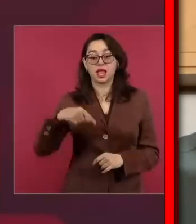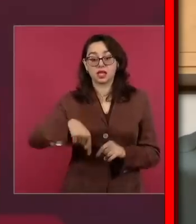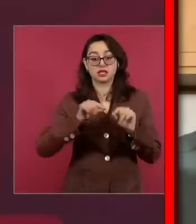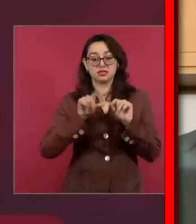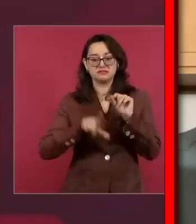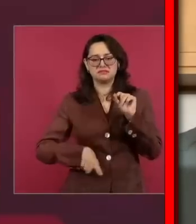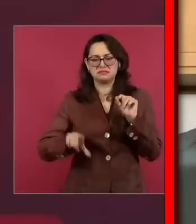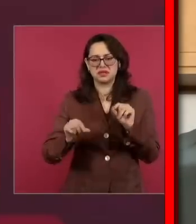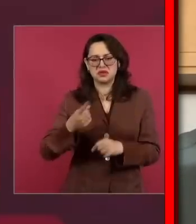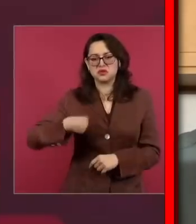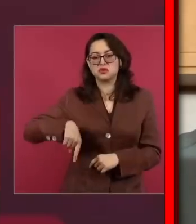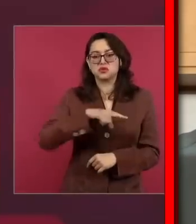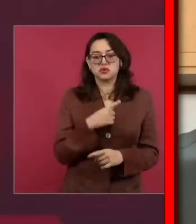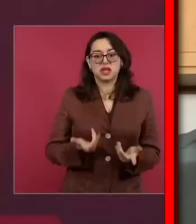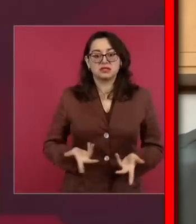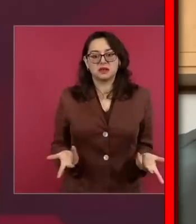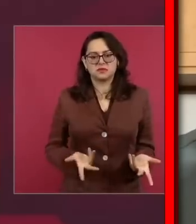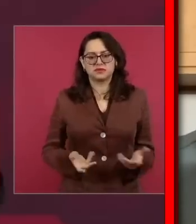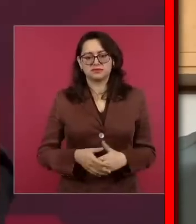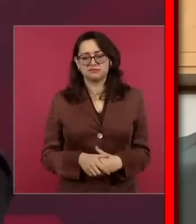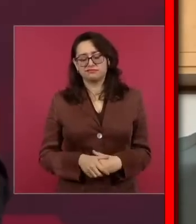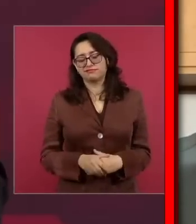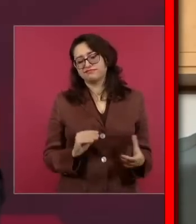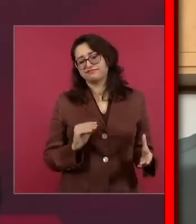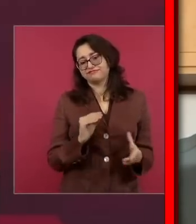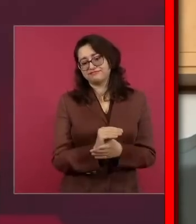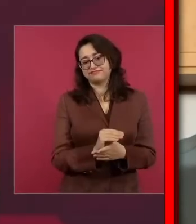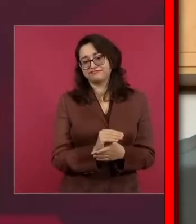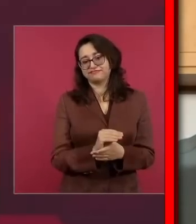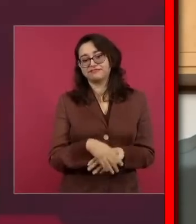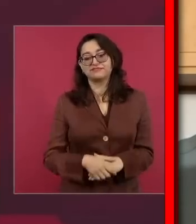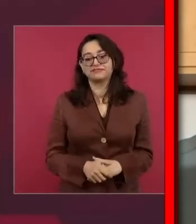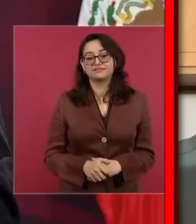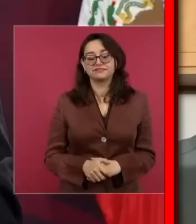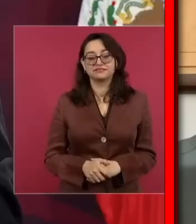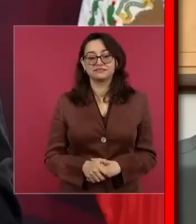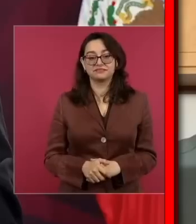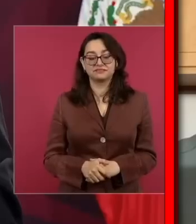Pues no tomar en serio esas declaraciones.